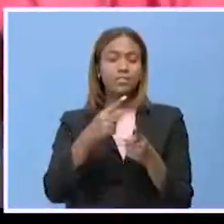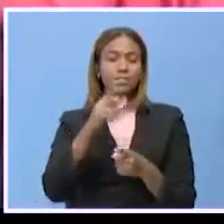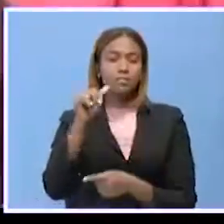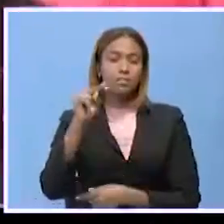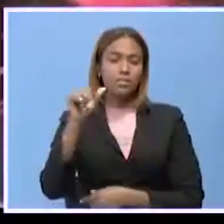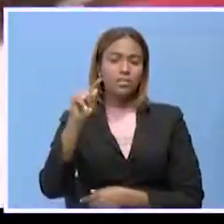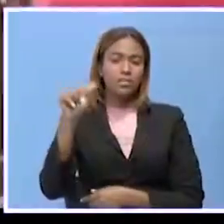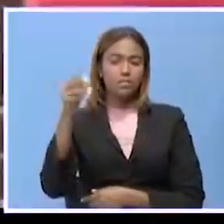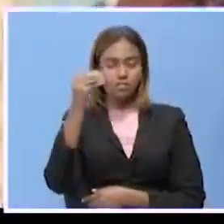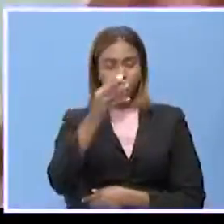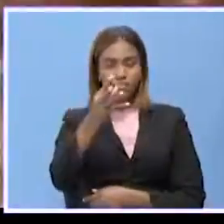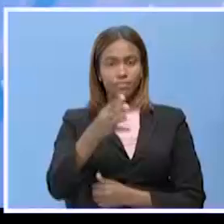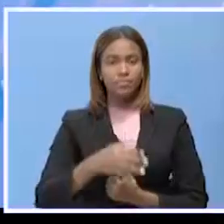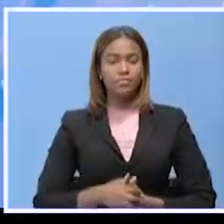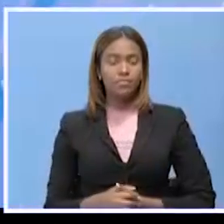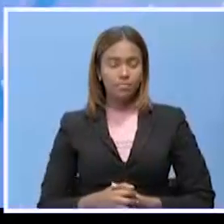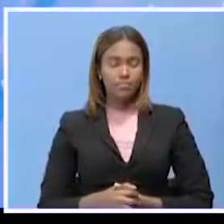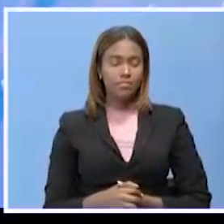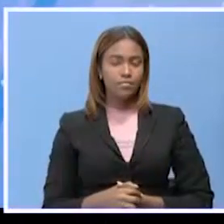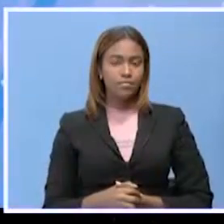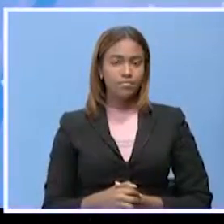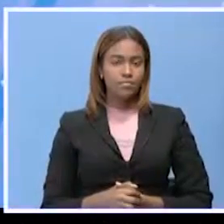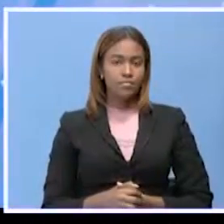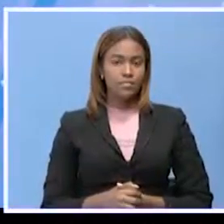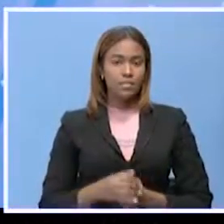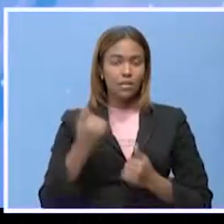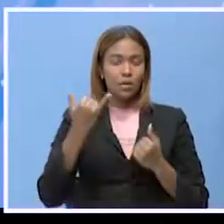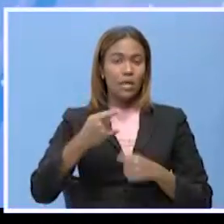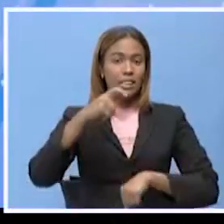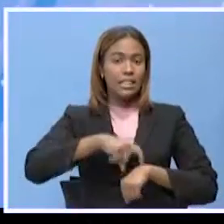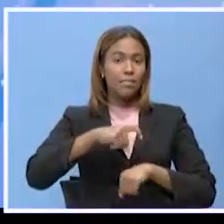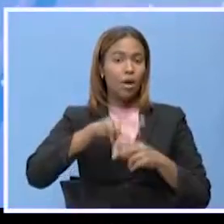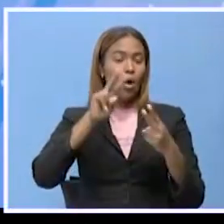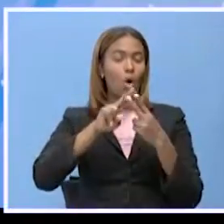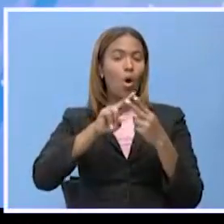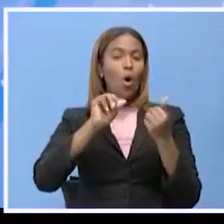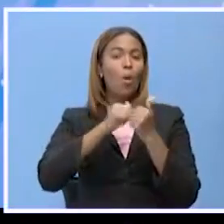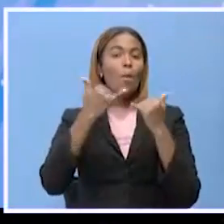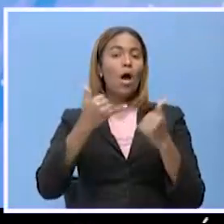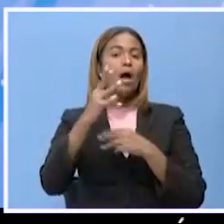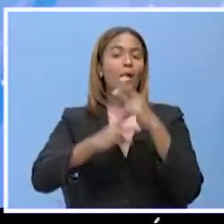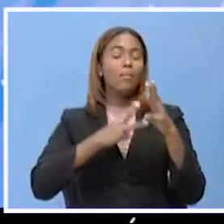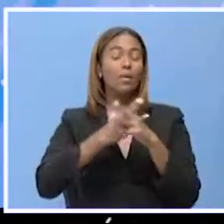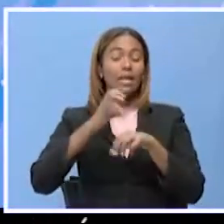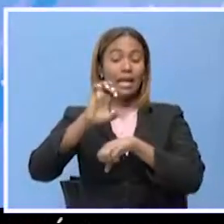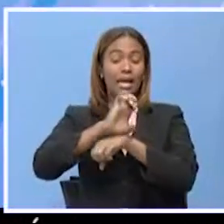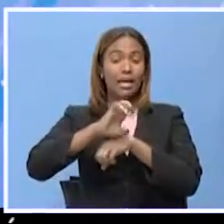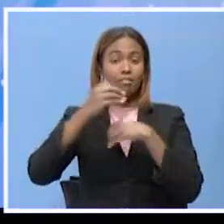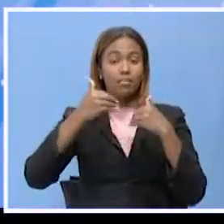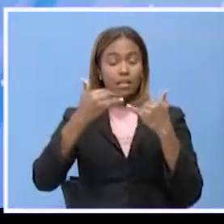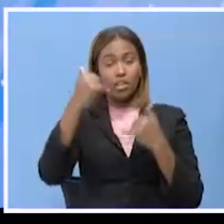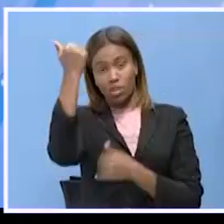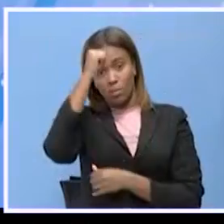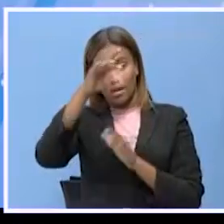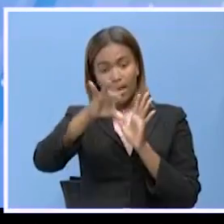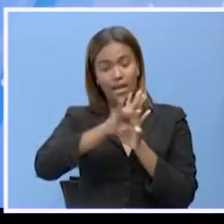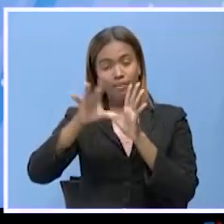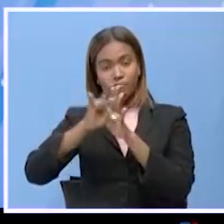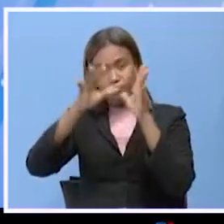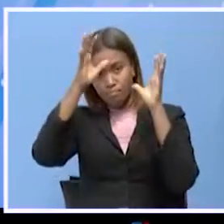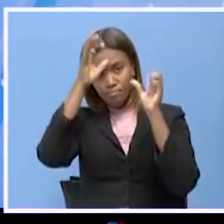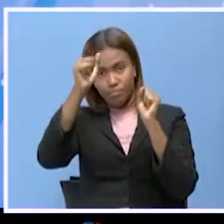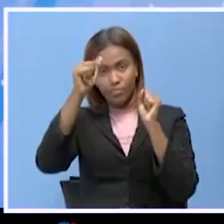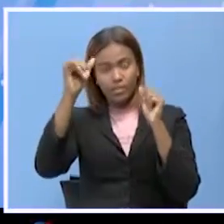Noticias, Ramón Santana Álvarez. Momento de conocer cómo está el mundo. Señores, Ecuador celebrará este domingo elecciones